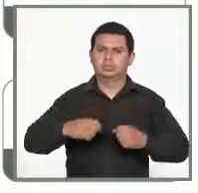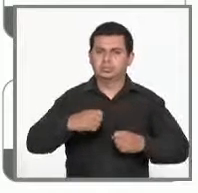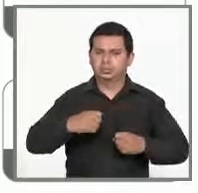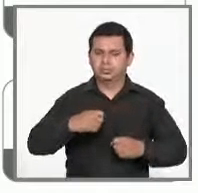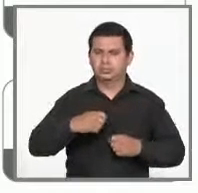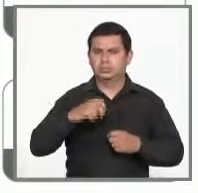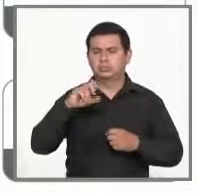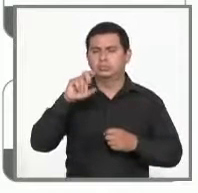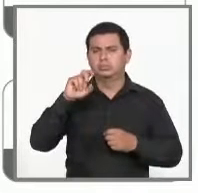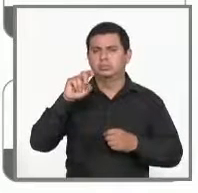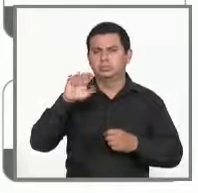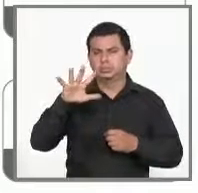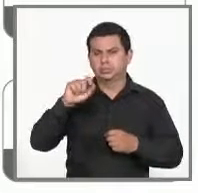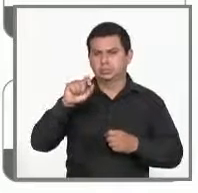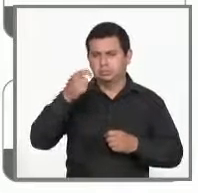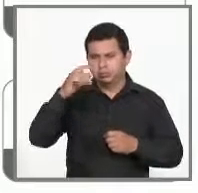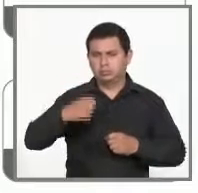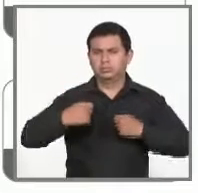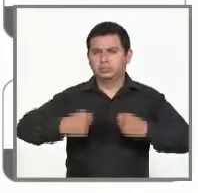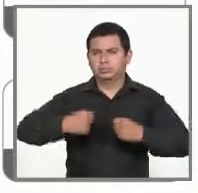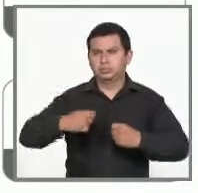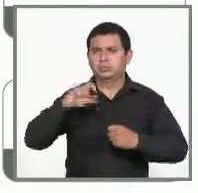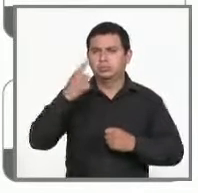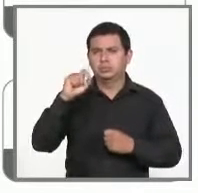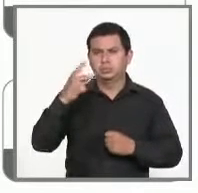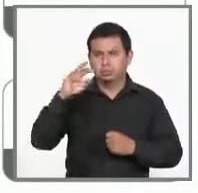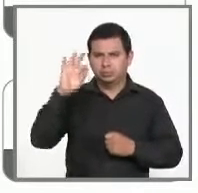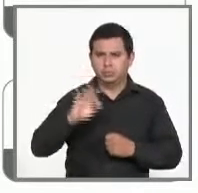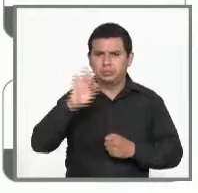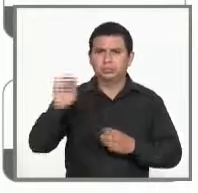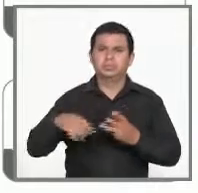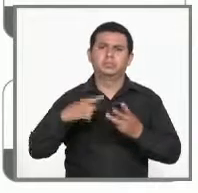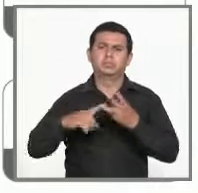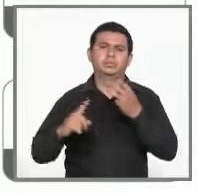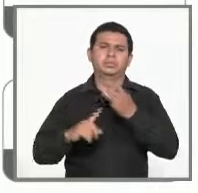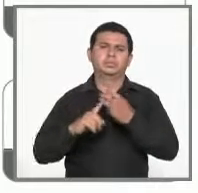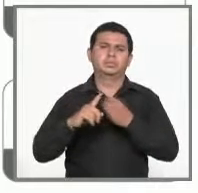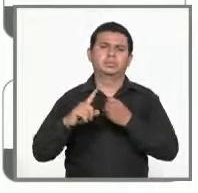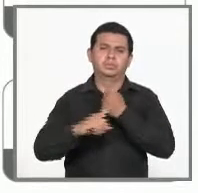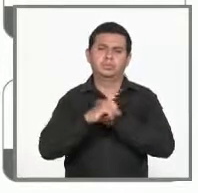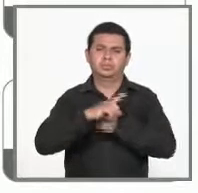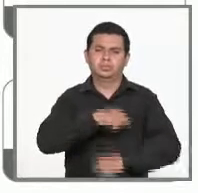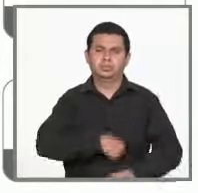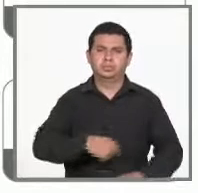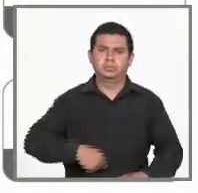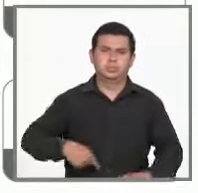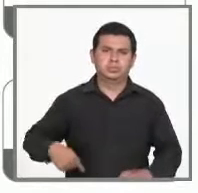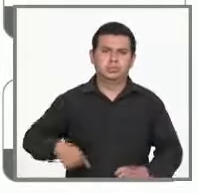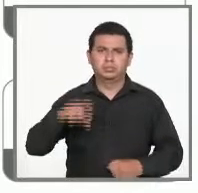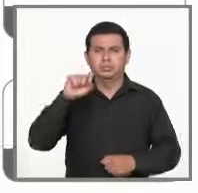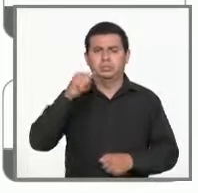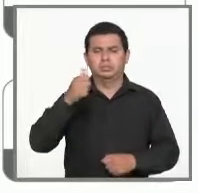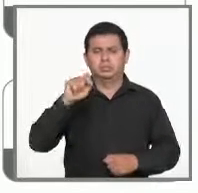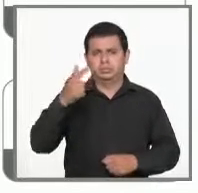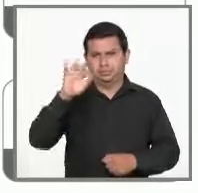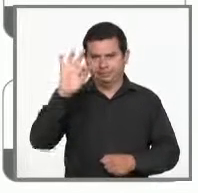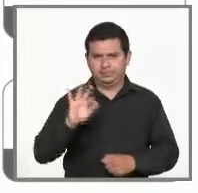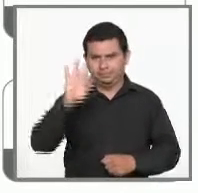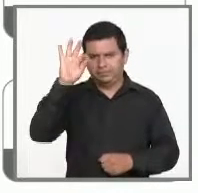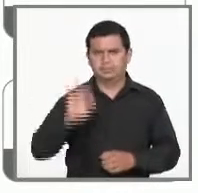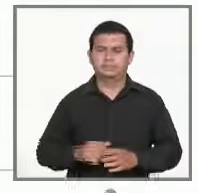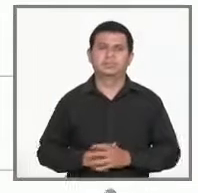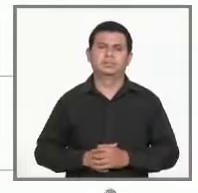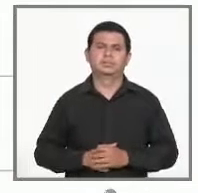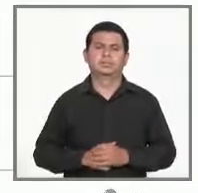35.7 por ciento obesidad 21.2 y insuficiencia renal con el 6.7 por ciento